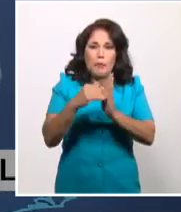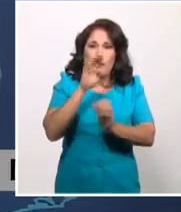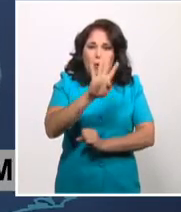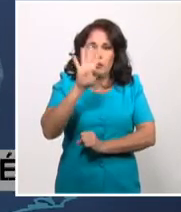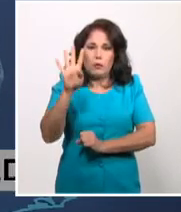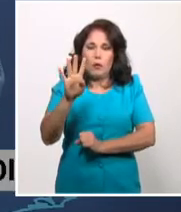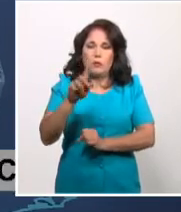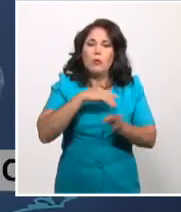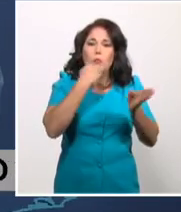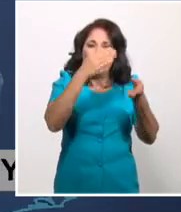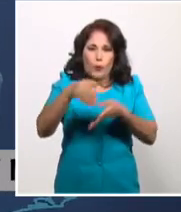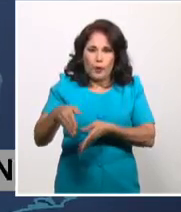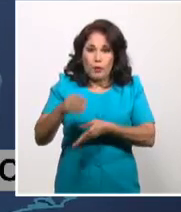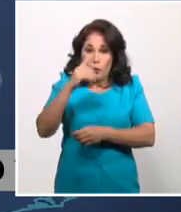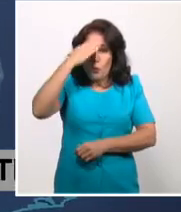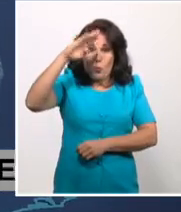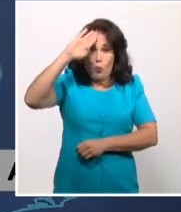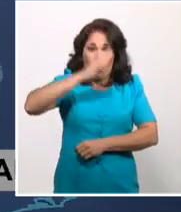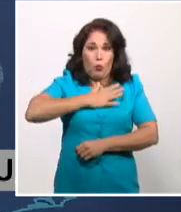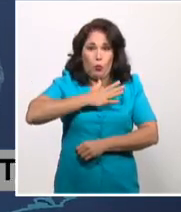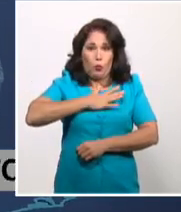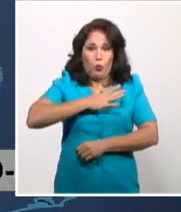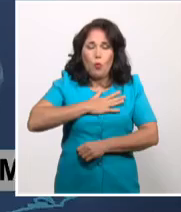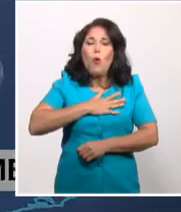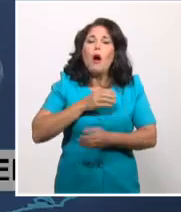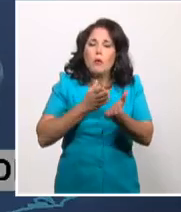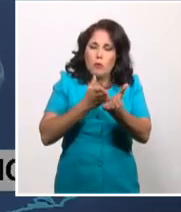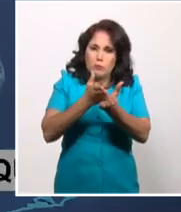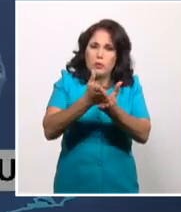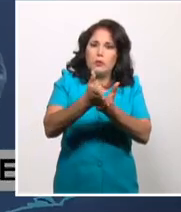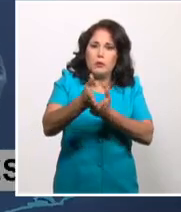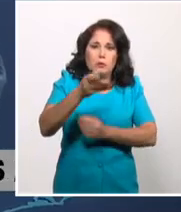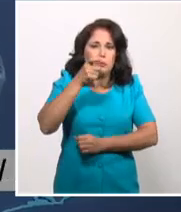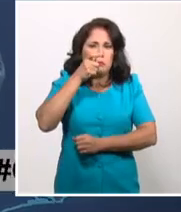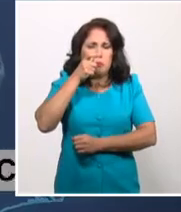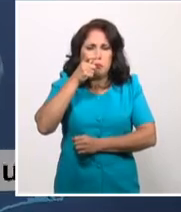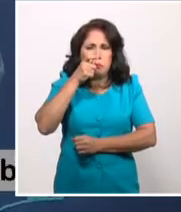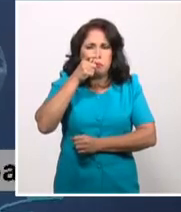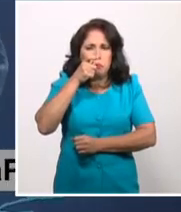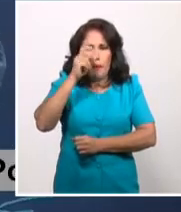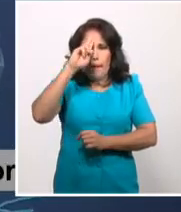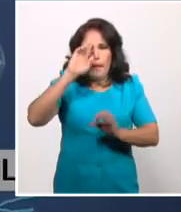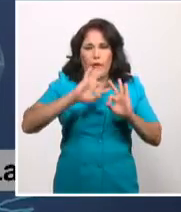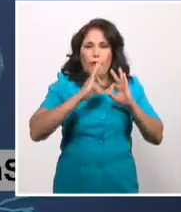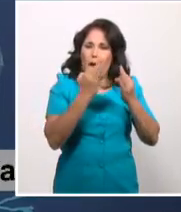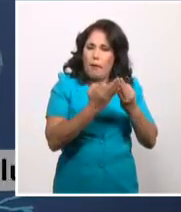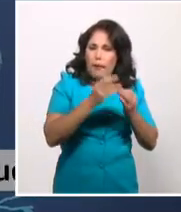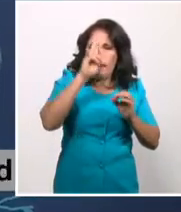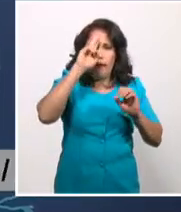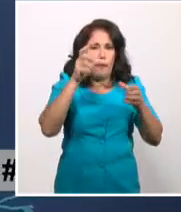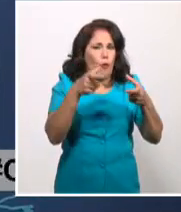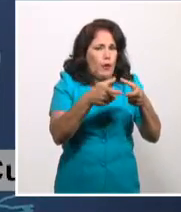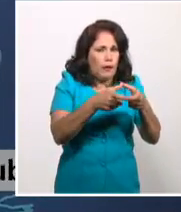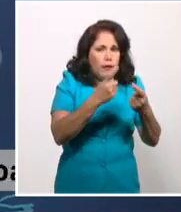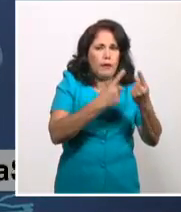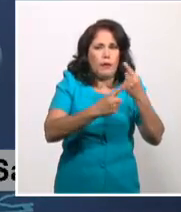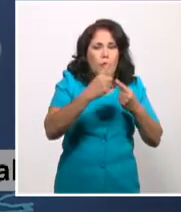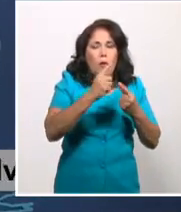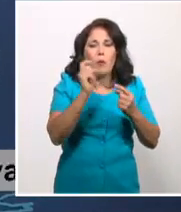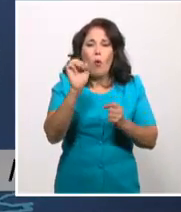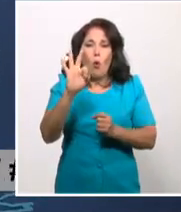7.044 personas. En Cuba, en nuestro país, se mantienen bajo vigilancia del médico de familia, es decir, la atención primaria de salud, un total